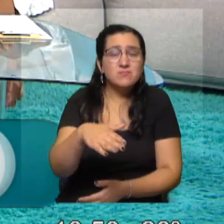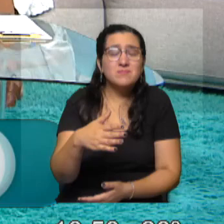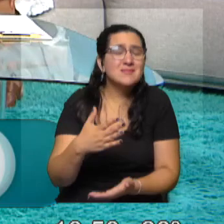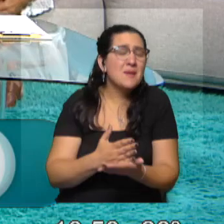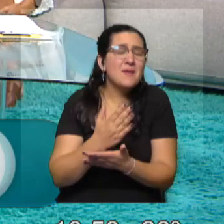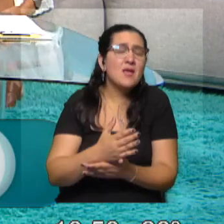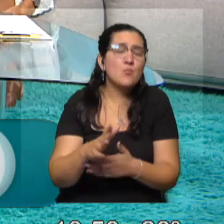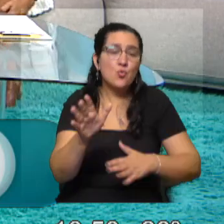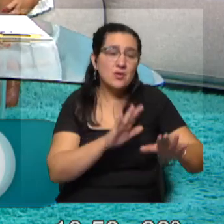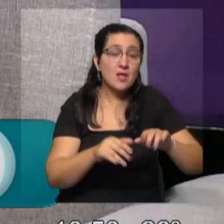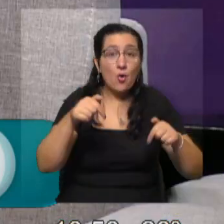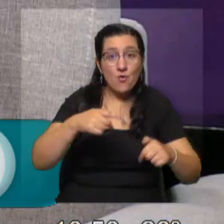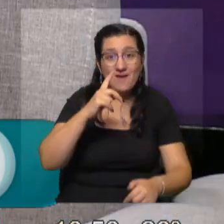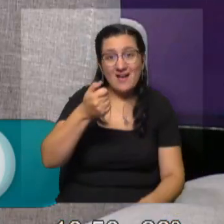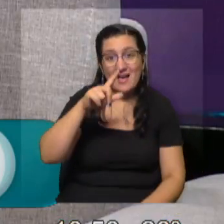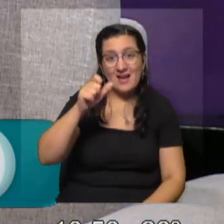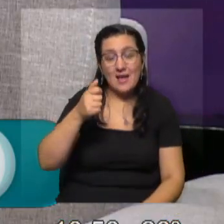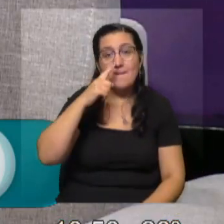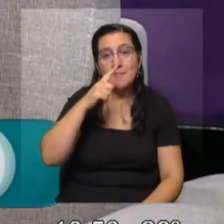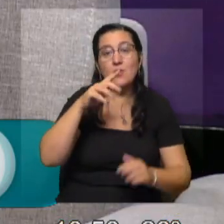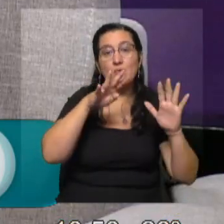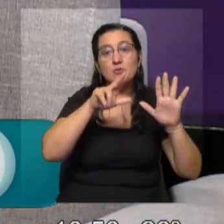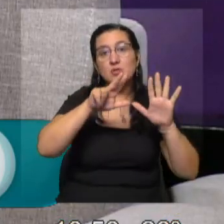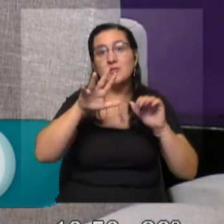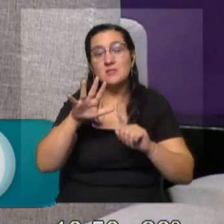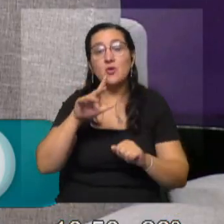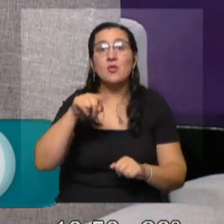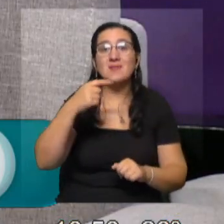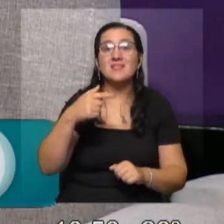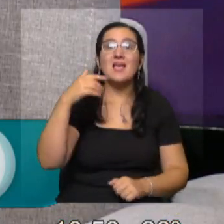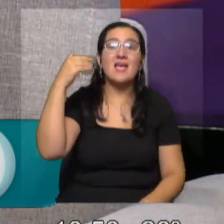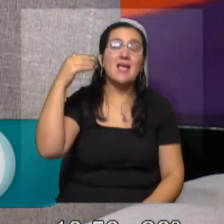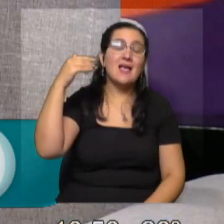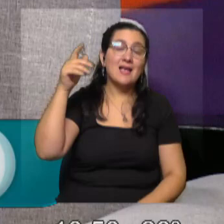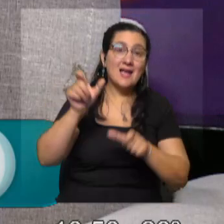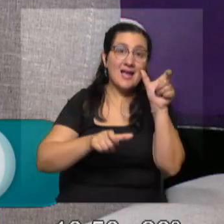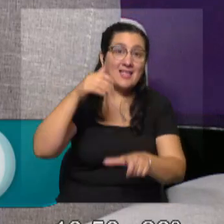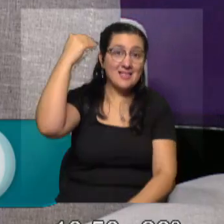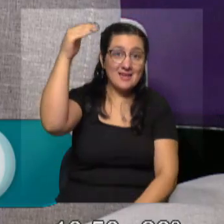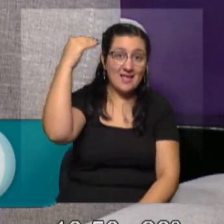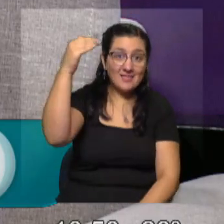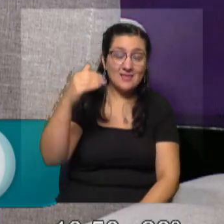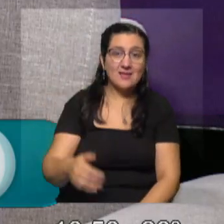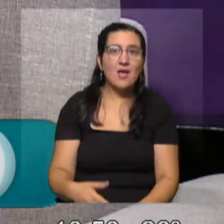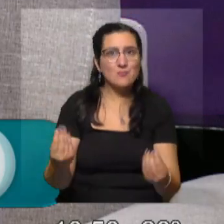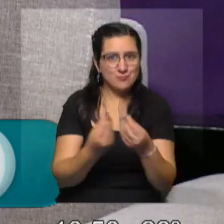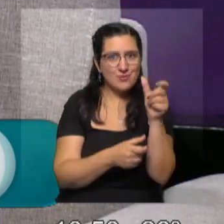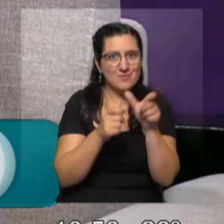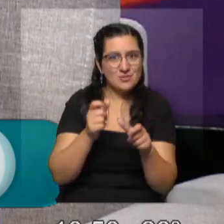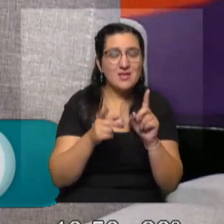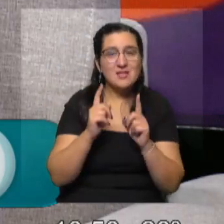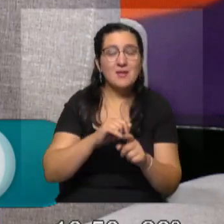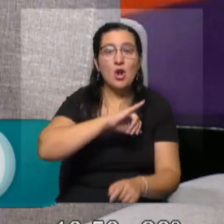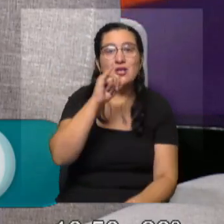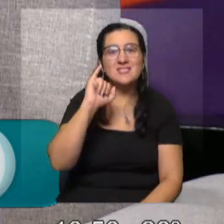tenemos hoy, te acordás? Hoy va a estar Gala, 1985, a primera hora, gente grande. Uno imagina un gran festejo también arriba del escenario de gente grande. Y van a estar